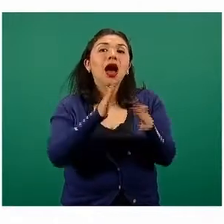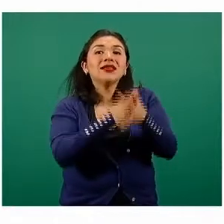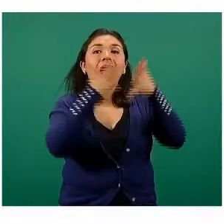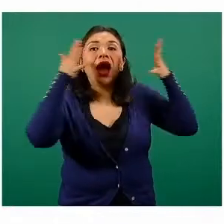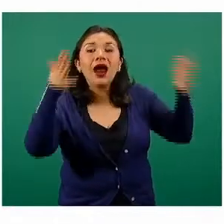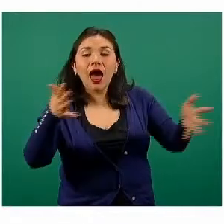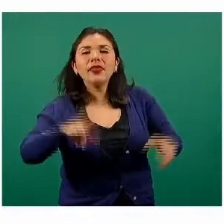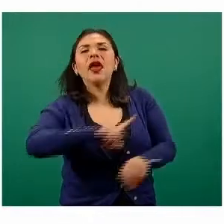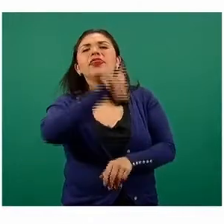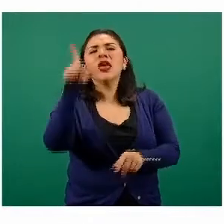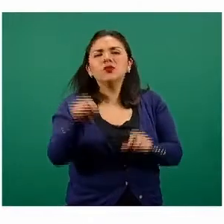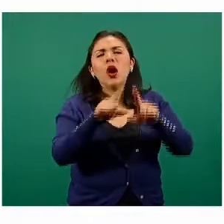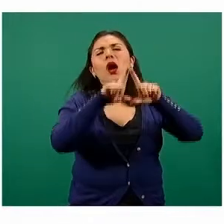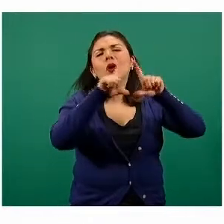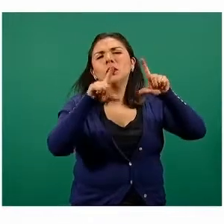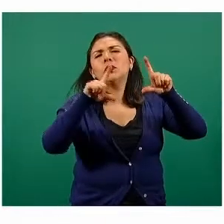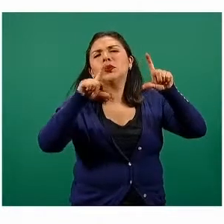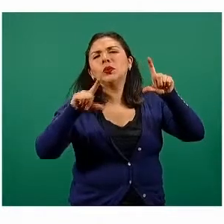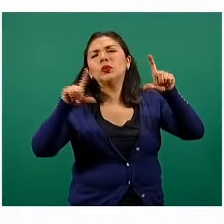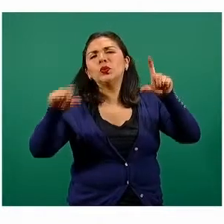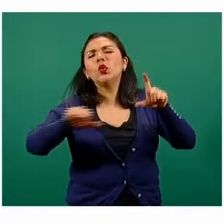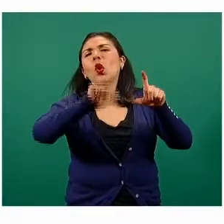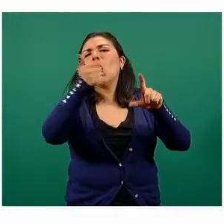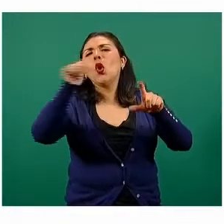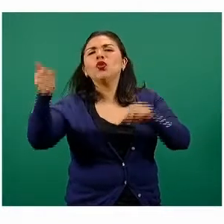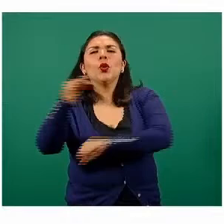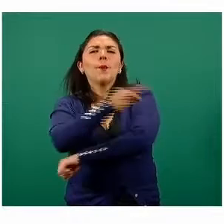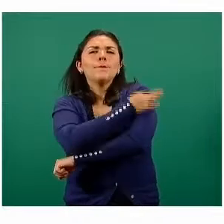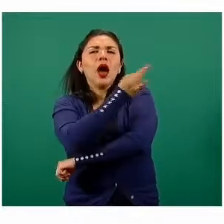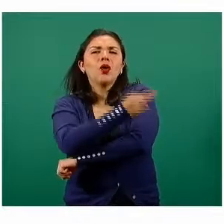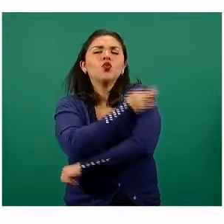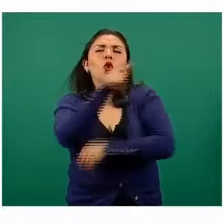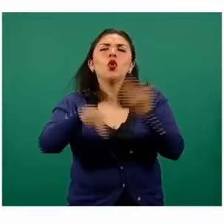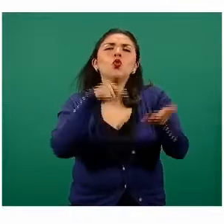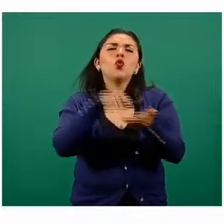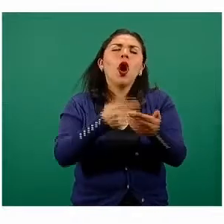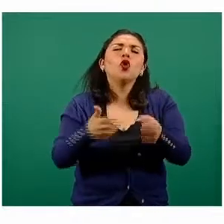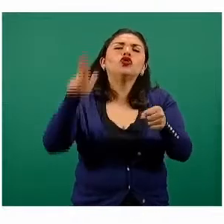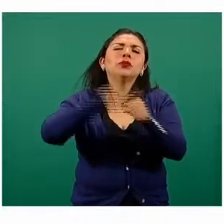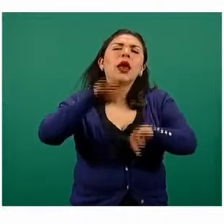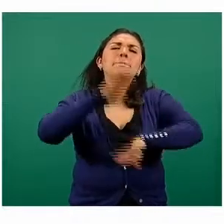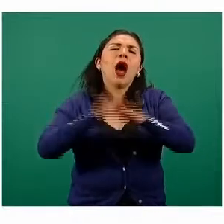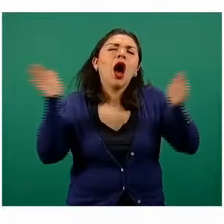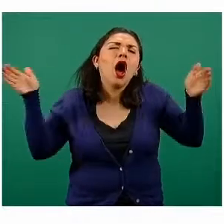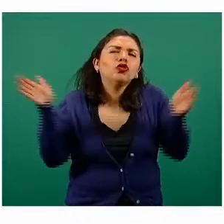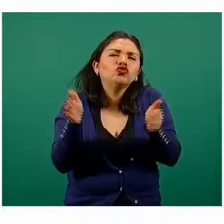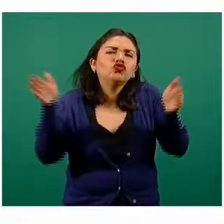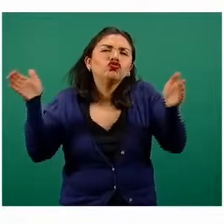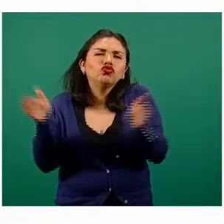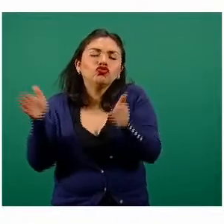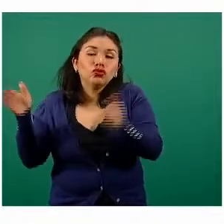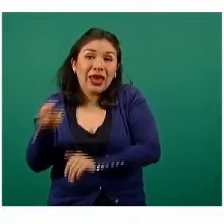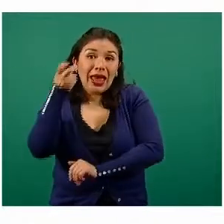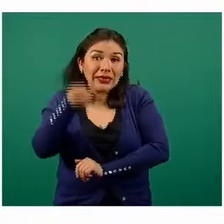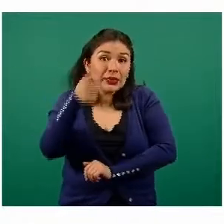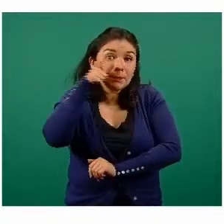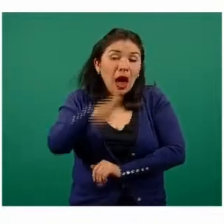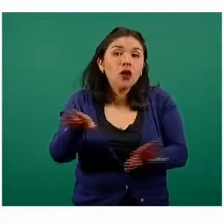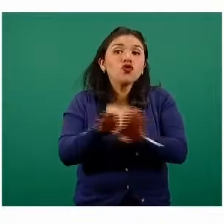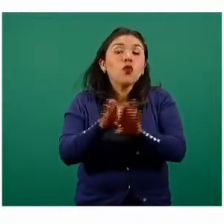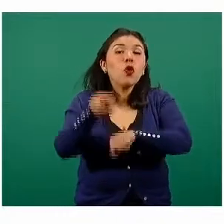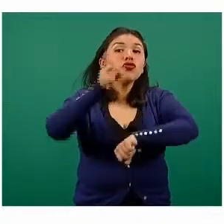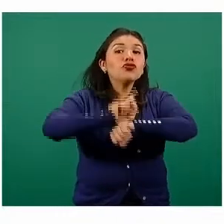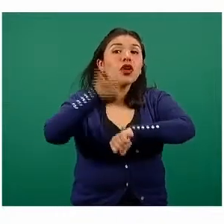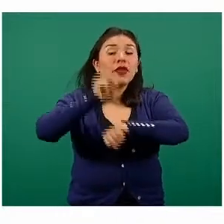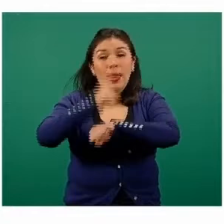y posteriormente hay otra vacunación en centros de menor tamaño, lo que hace desde luego que el número diario de